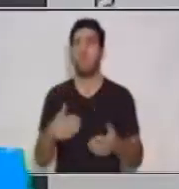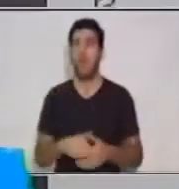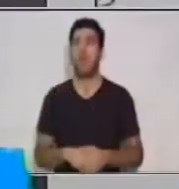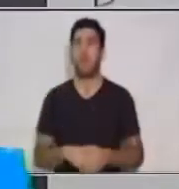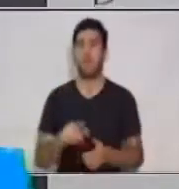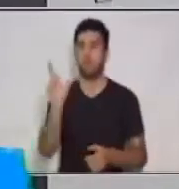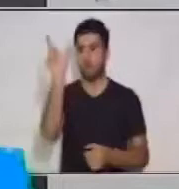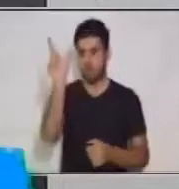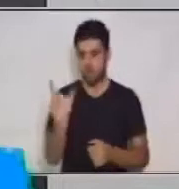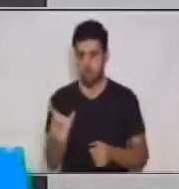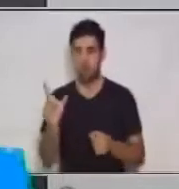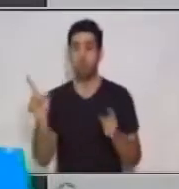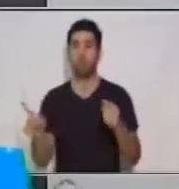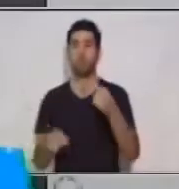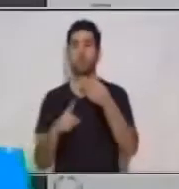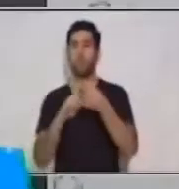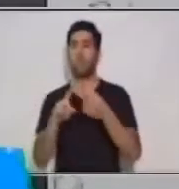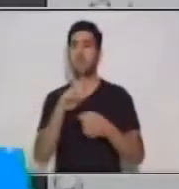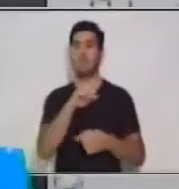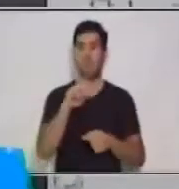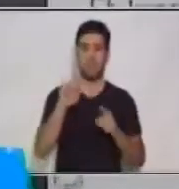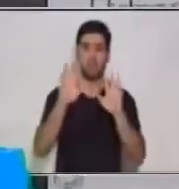dos. Nos va a dar